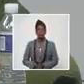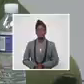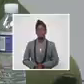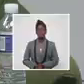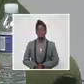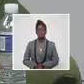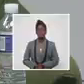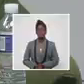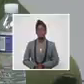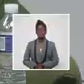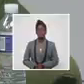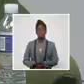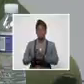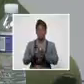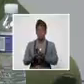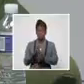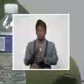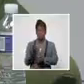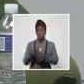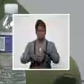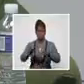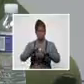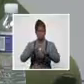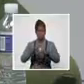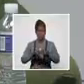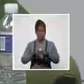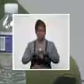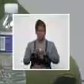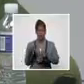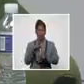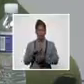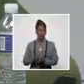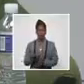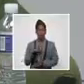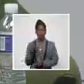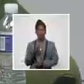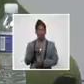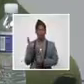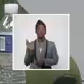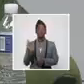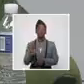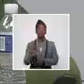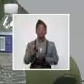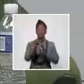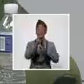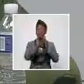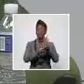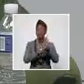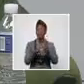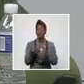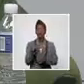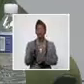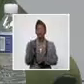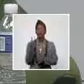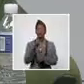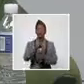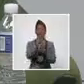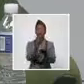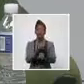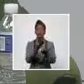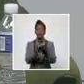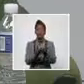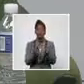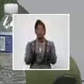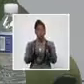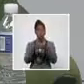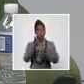Este Consejo, cuando ha propuesto alguna medida, se le propone a la dirección del país, al Grupo Temporal Nacional,